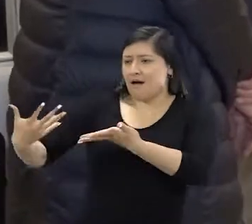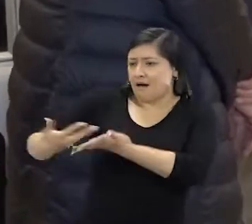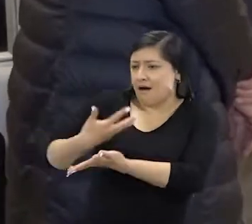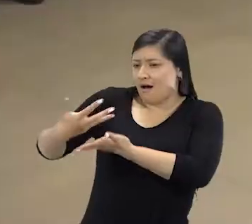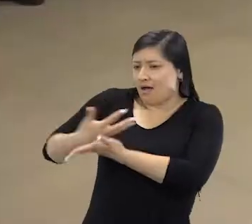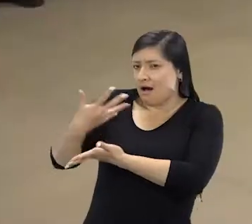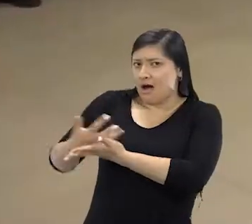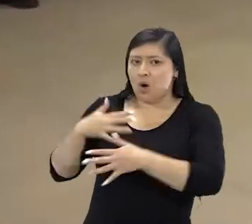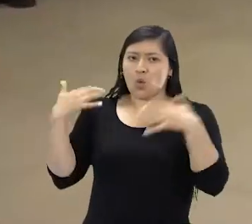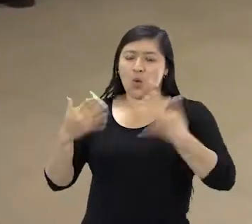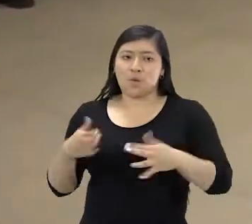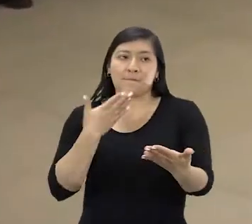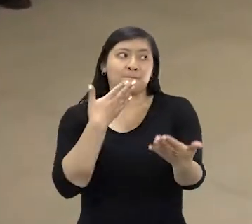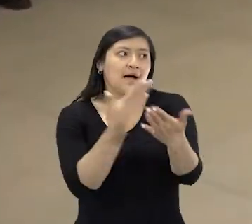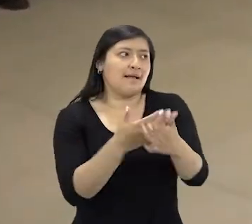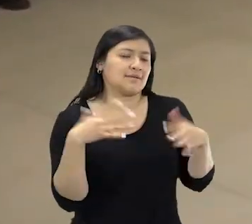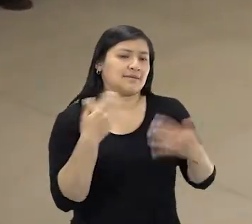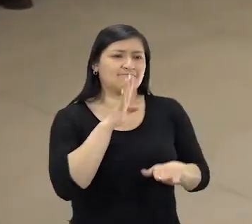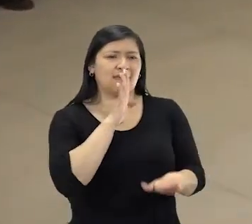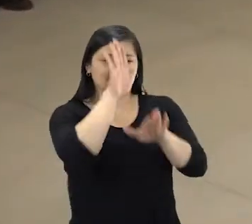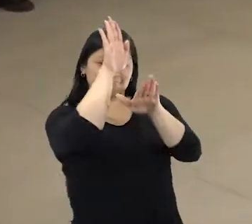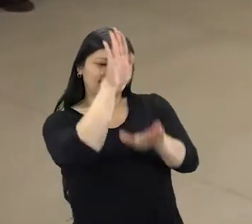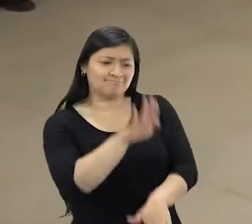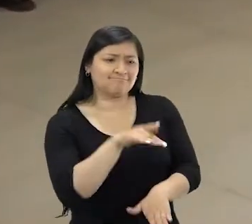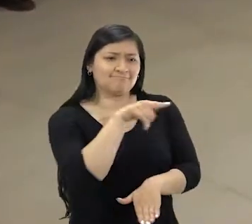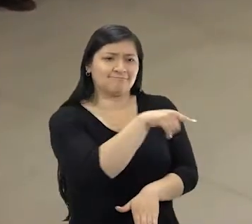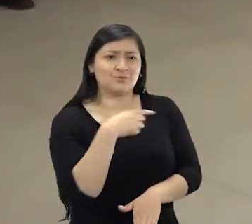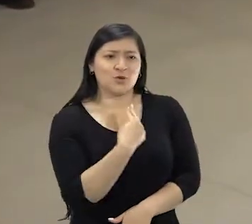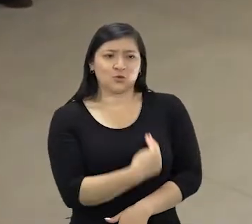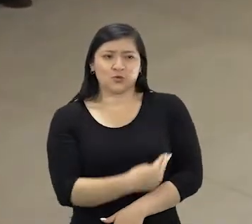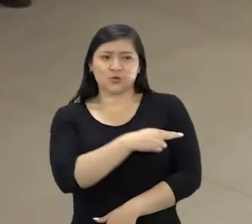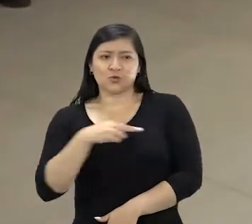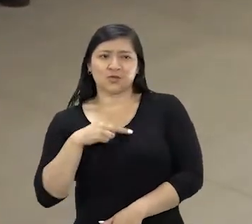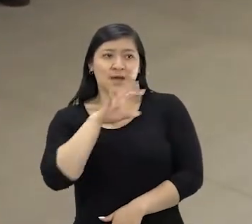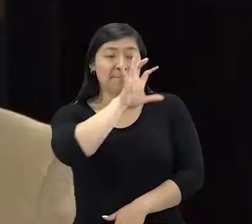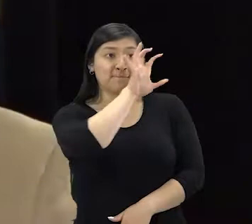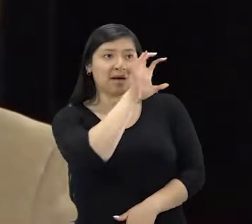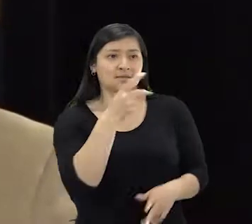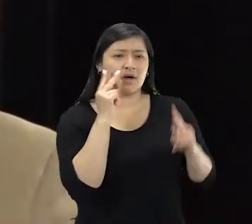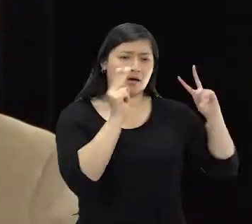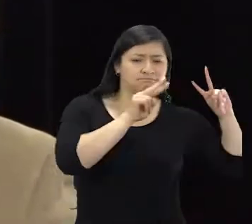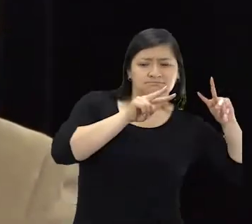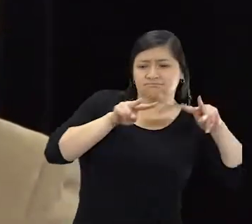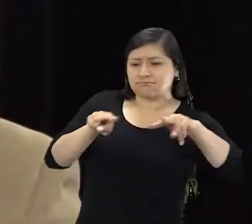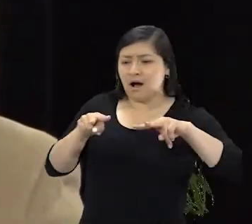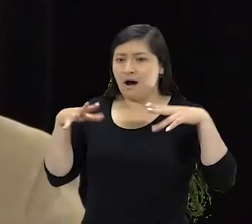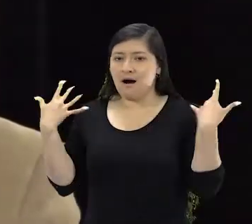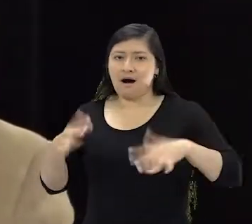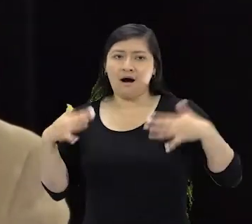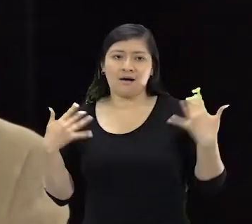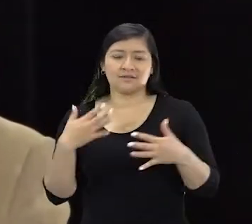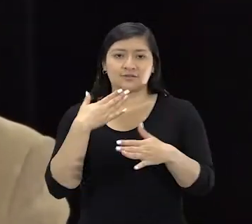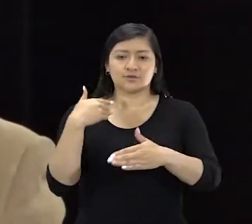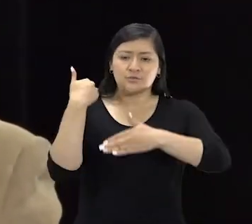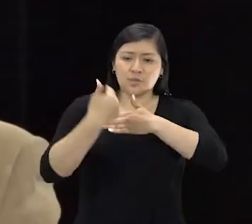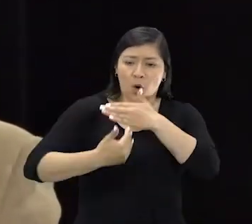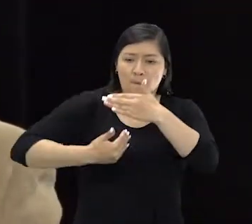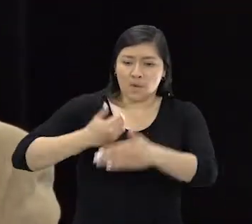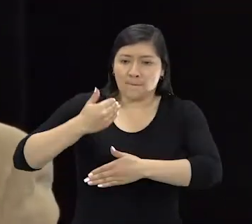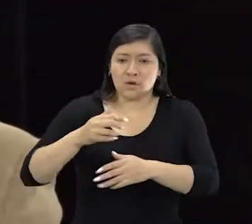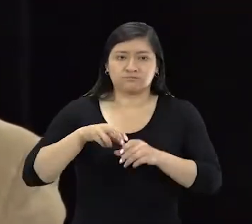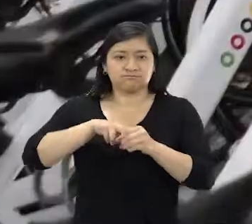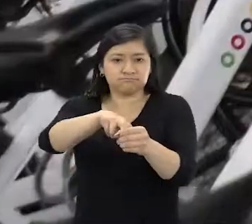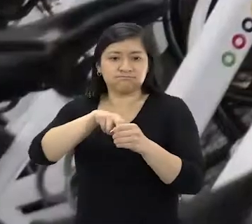Y agradecer la confianza de la Embajada Suiza. No a todas las alcaldías tienen esa confianza y es parte de lo que venimos